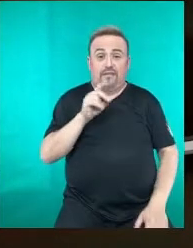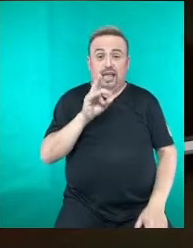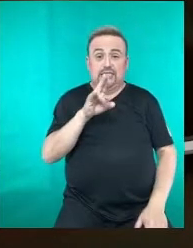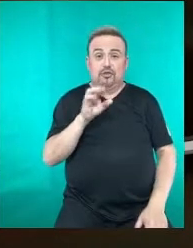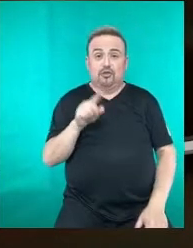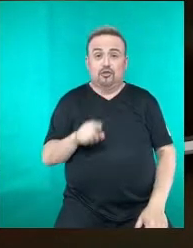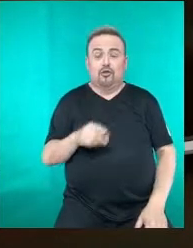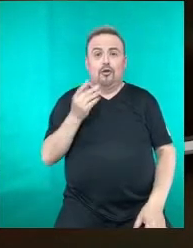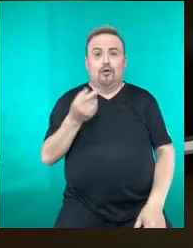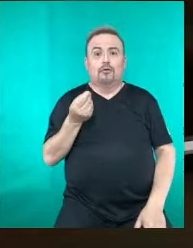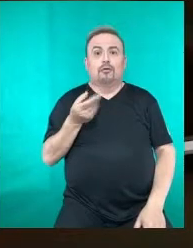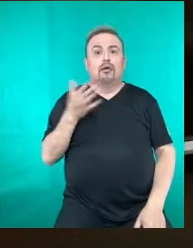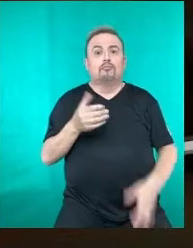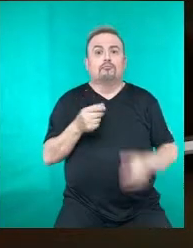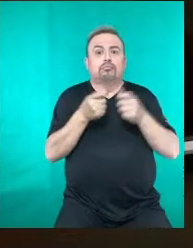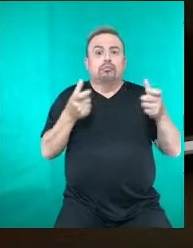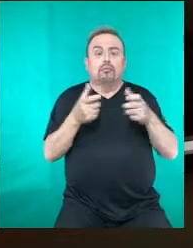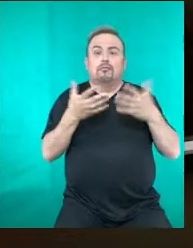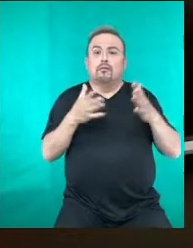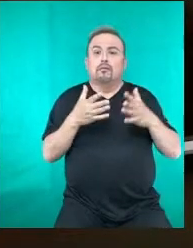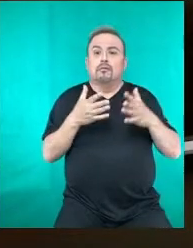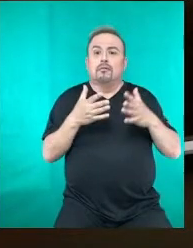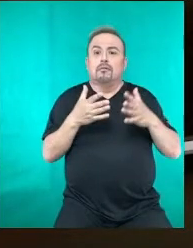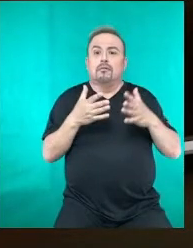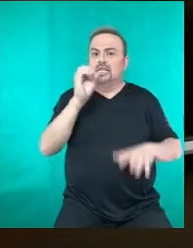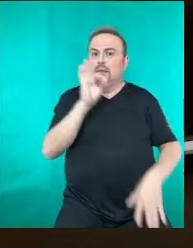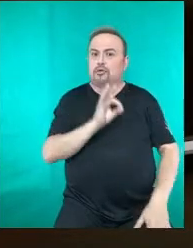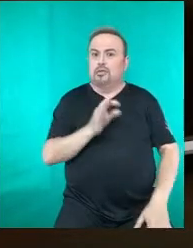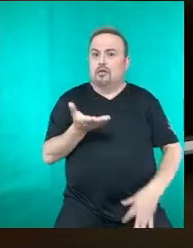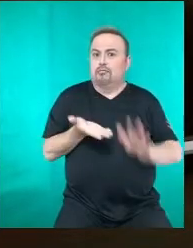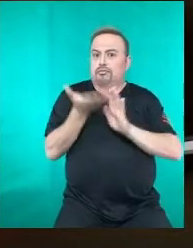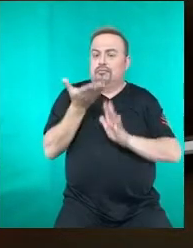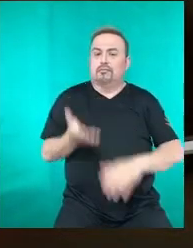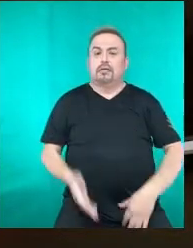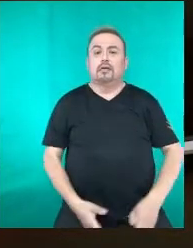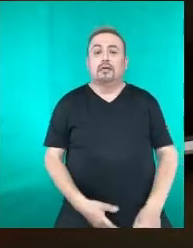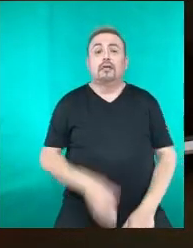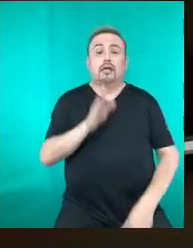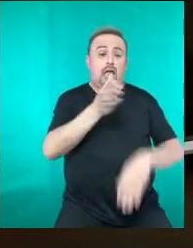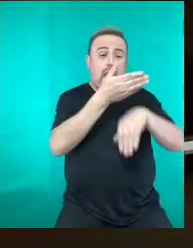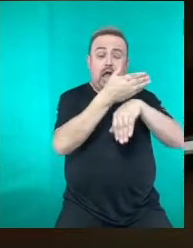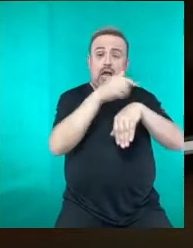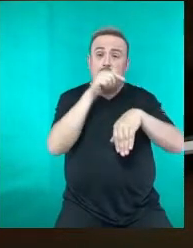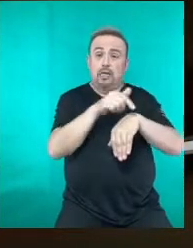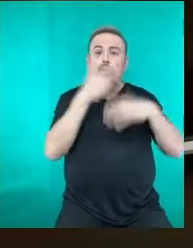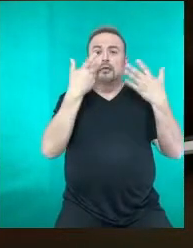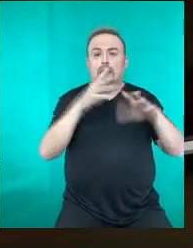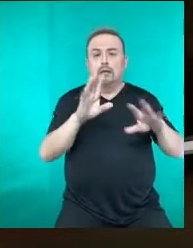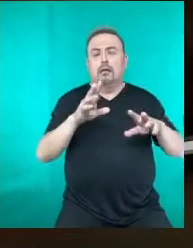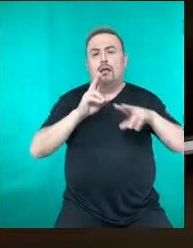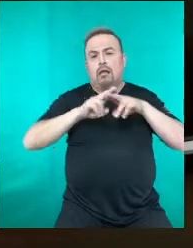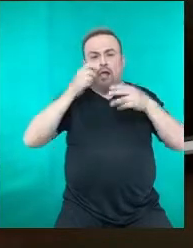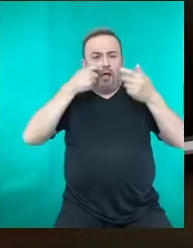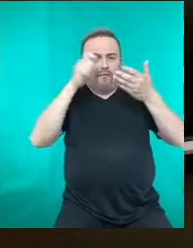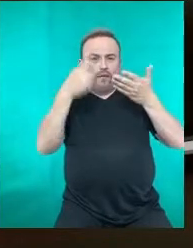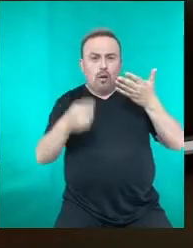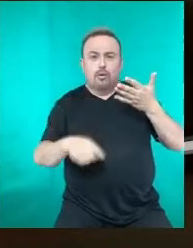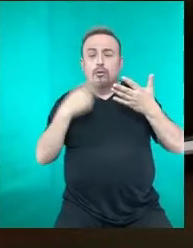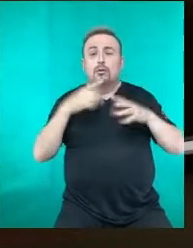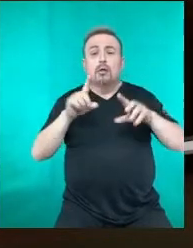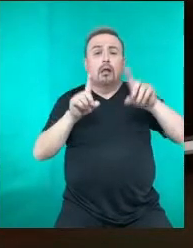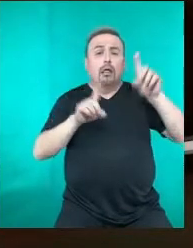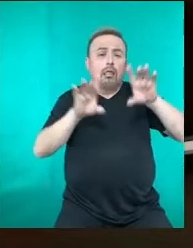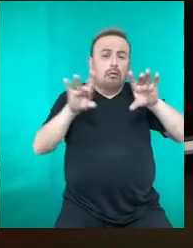sino el aumento podría haber sido cercano al 60%. En Arica hicimos una serie de evaluaciones de distintas alternativas,